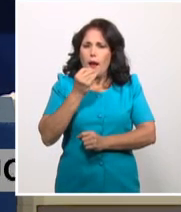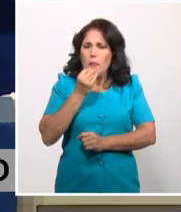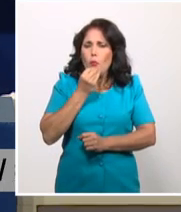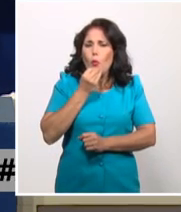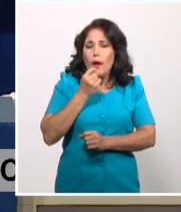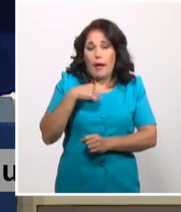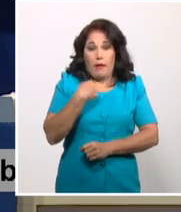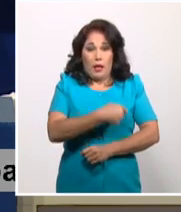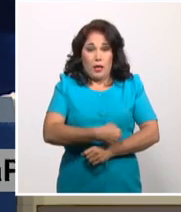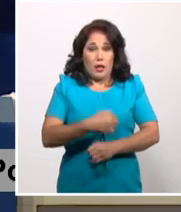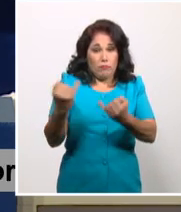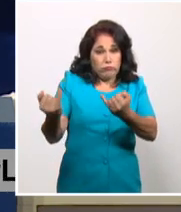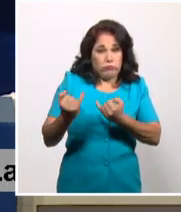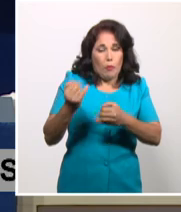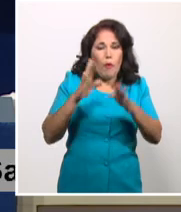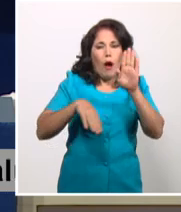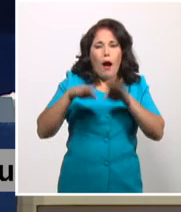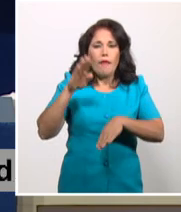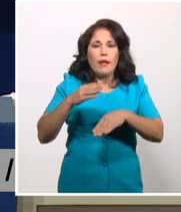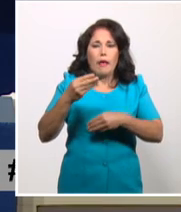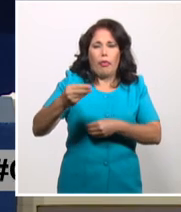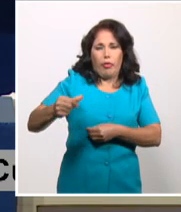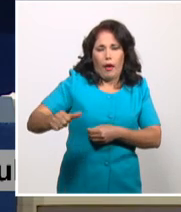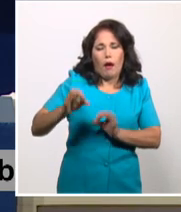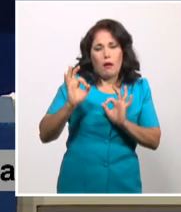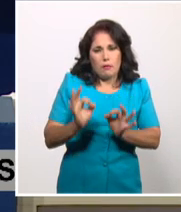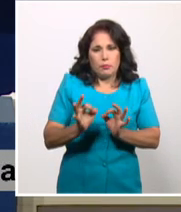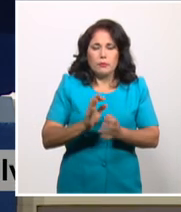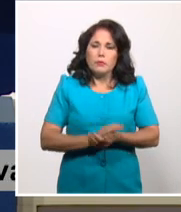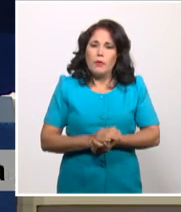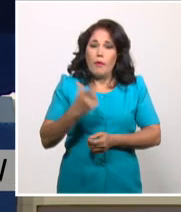manifestaciones, en ocasiones, diarreas como tal.